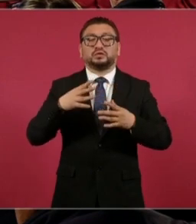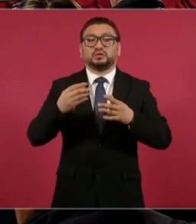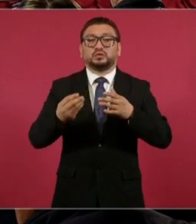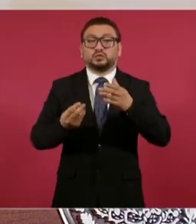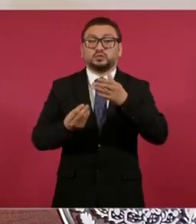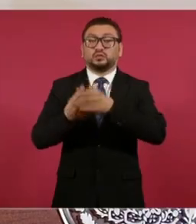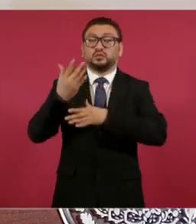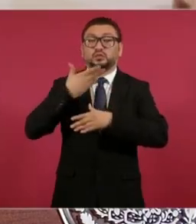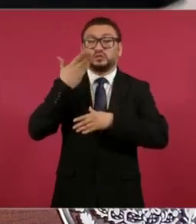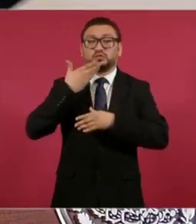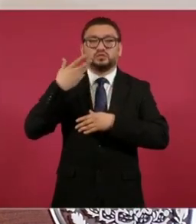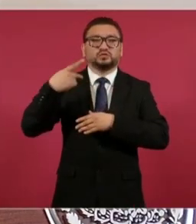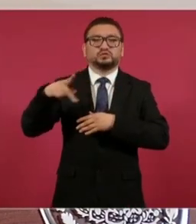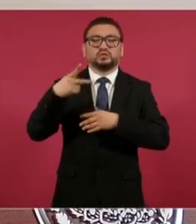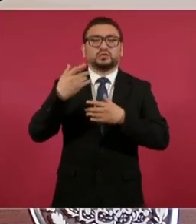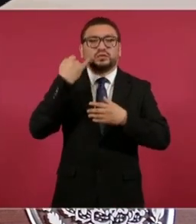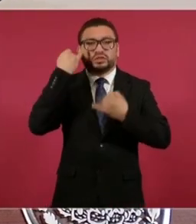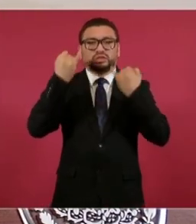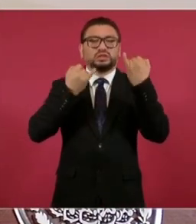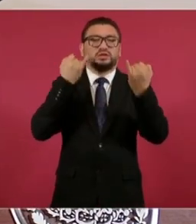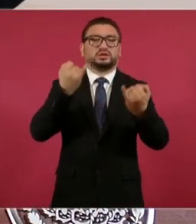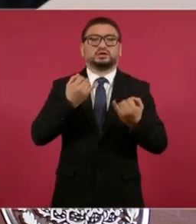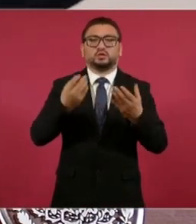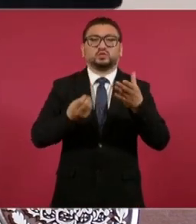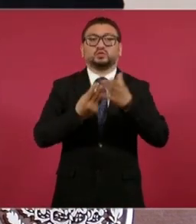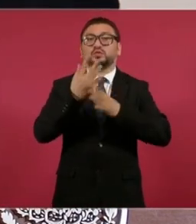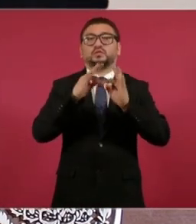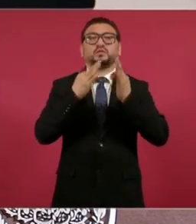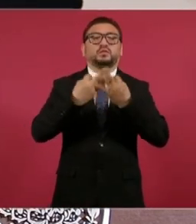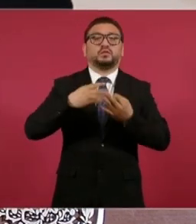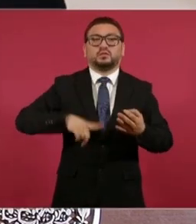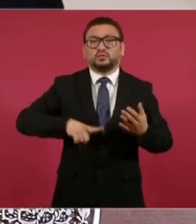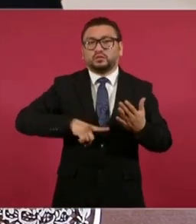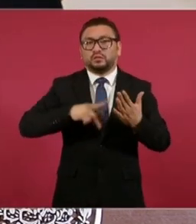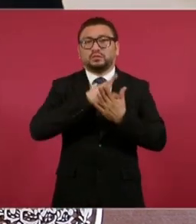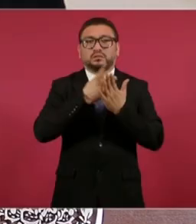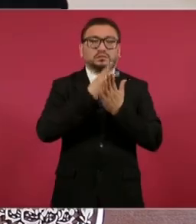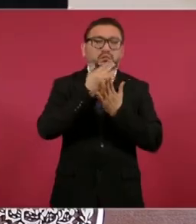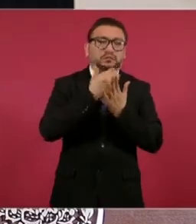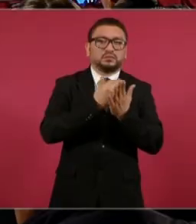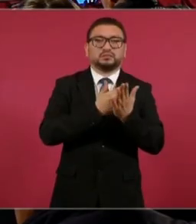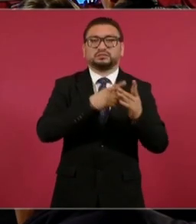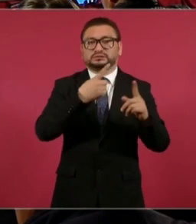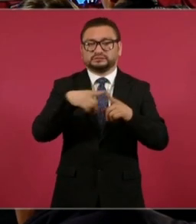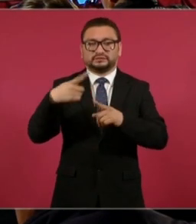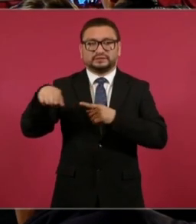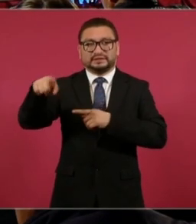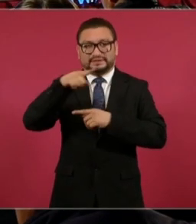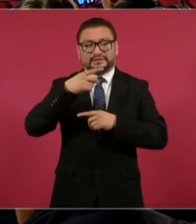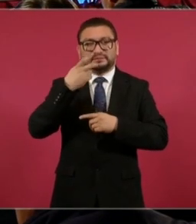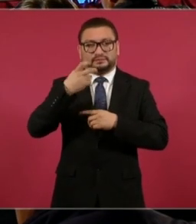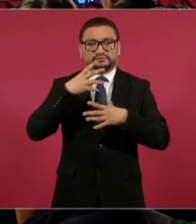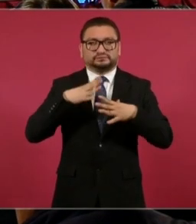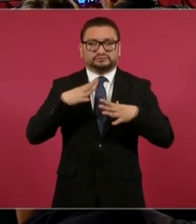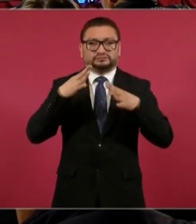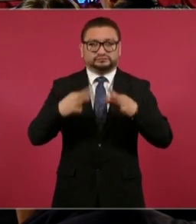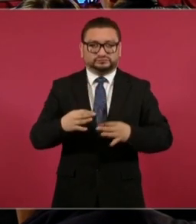neoliberal necesitaban crear nuevas políticas públicas y es cuando